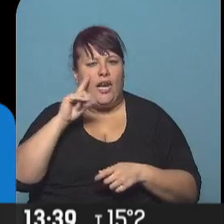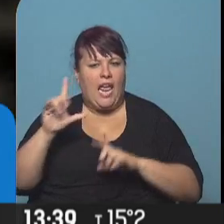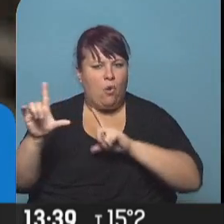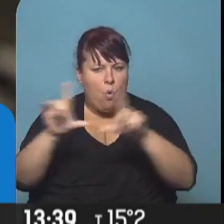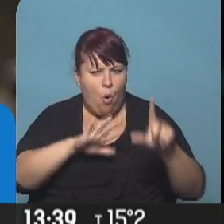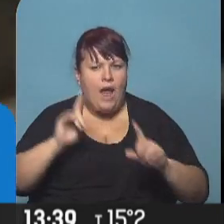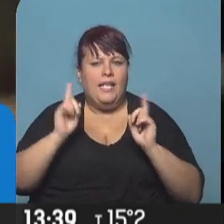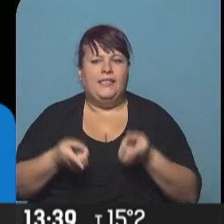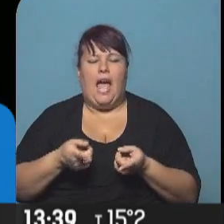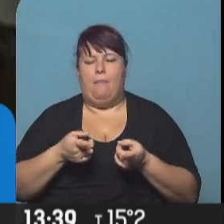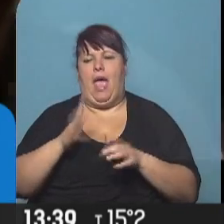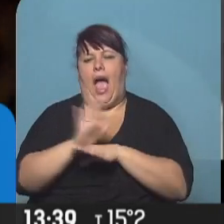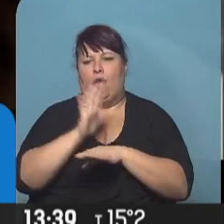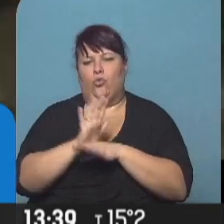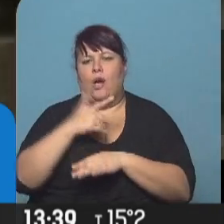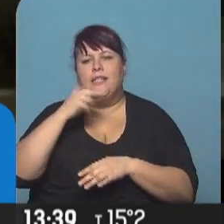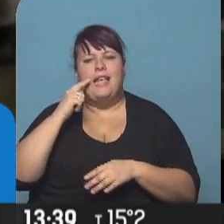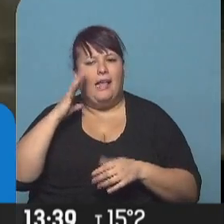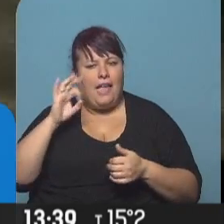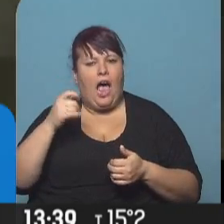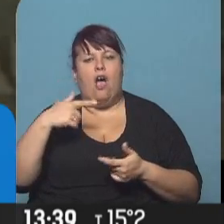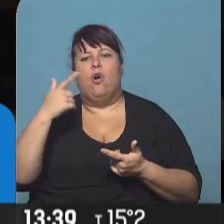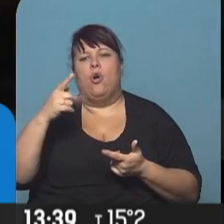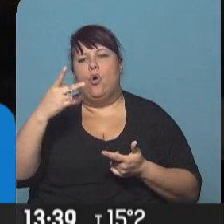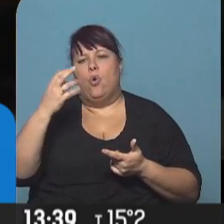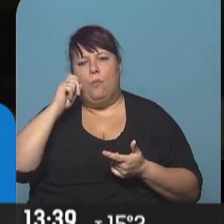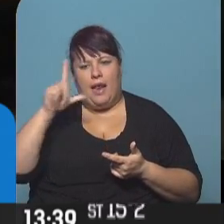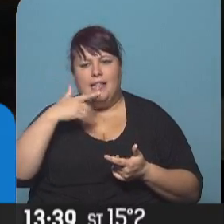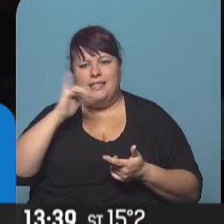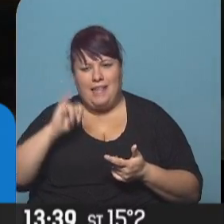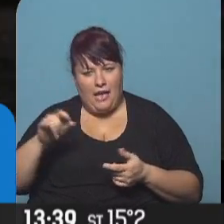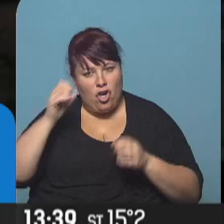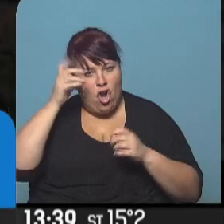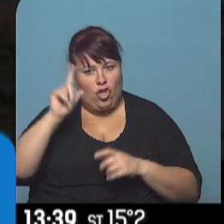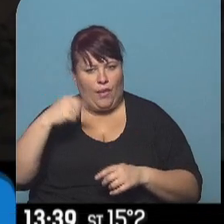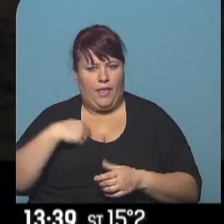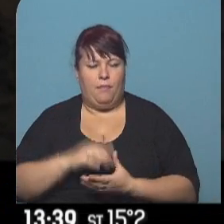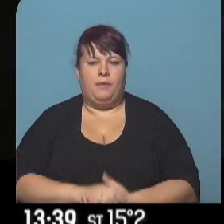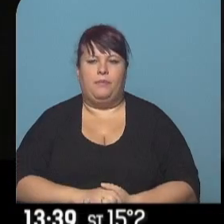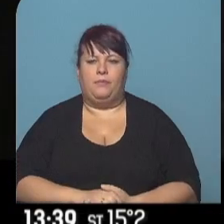fotografía y acompañando también en la actuación Santiago Saranite y Kumelén Sanz. No te olvides de mí.